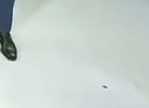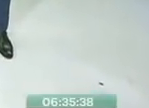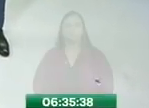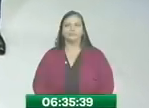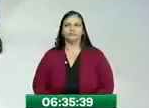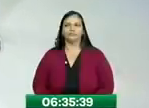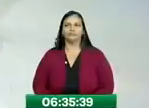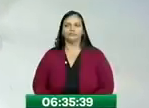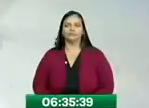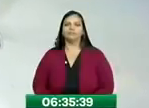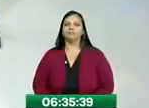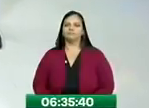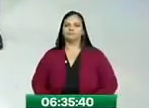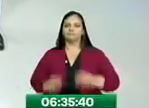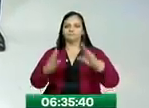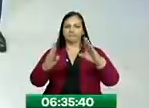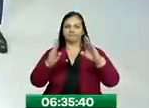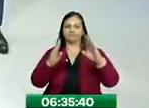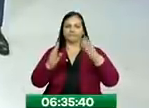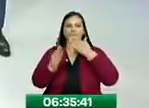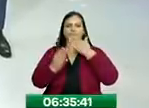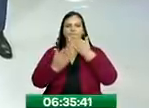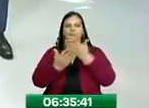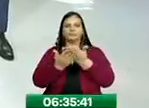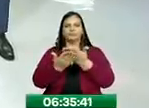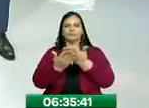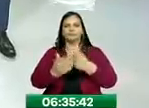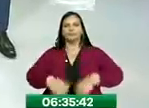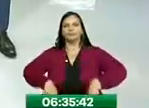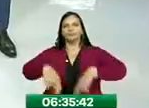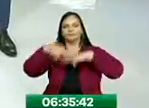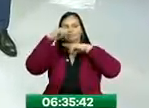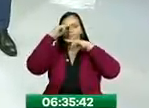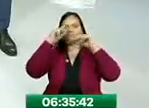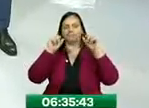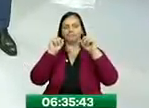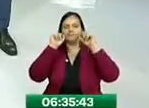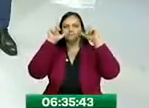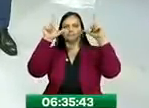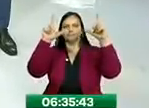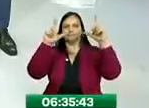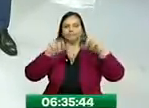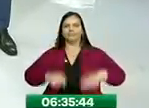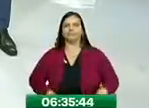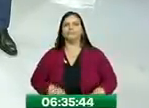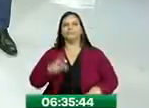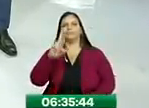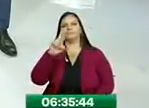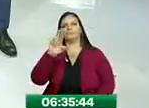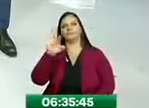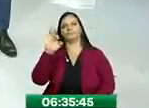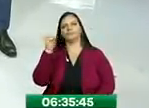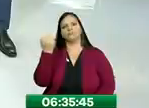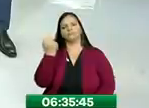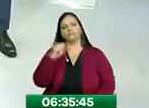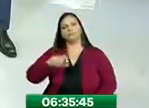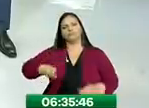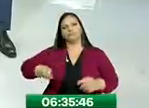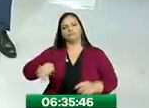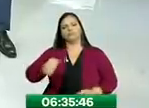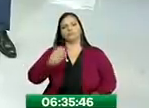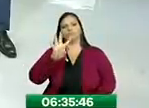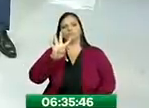Gracias, amables televidentes, por permanecer en sintonía aquí en el Despertar de la Noticia, aquí a través de la pantalla de RTS. Y